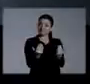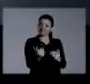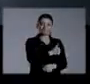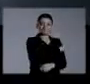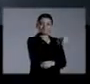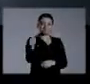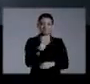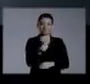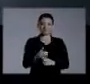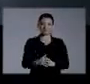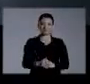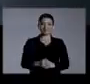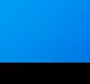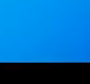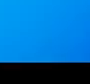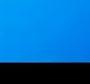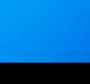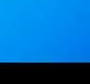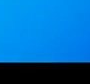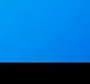Los necesitamos a todos.